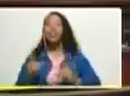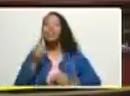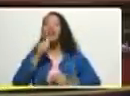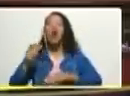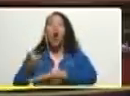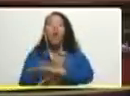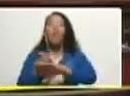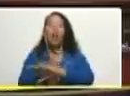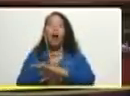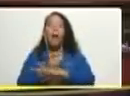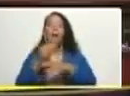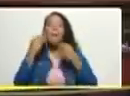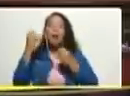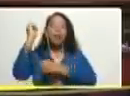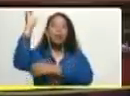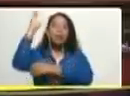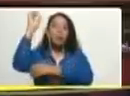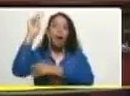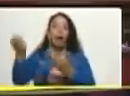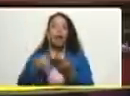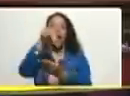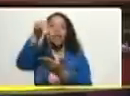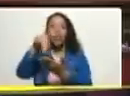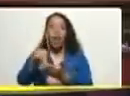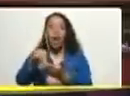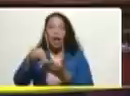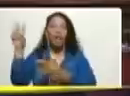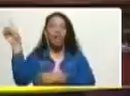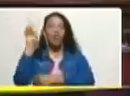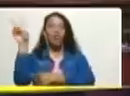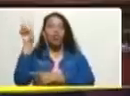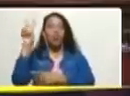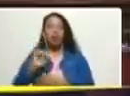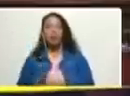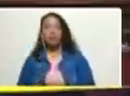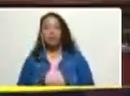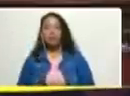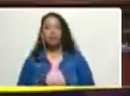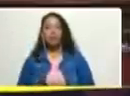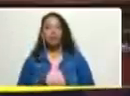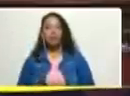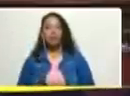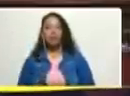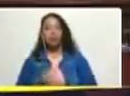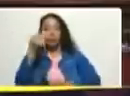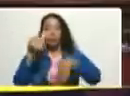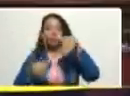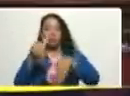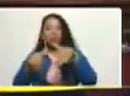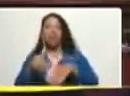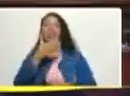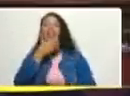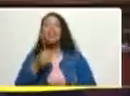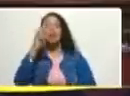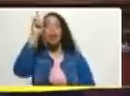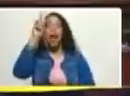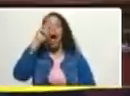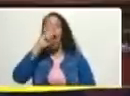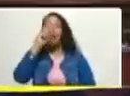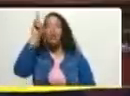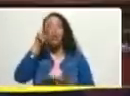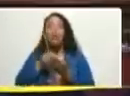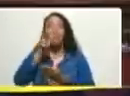gobierna parlamentariamente en Venezuela es la Asamblea Nacional electa en diciembre del año